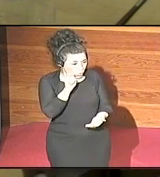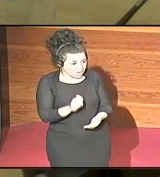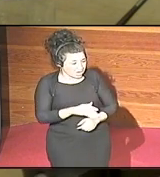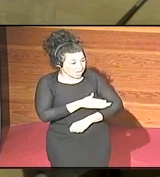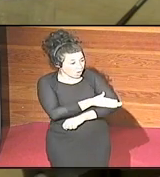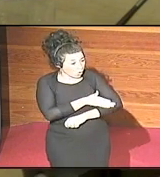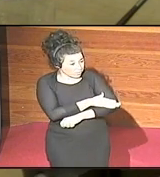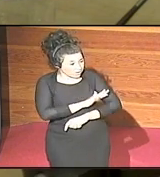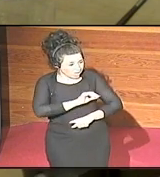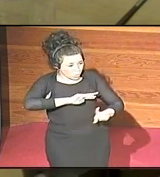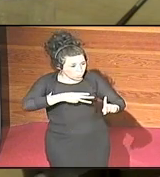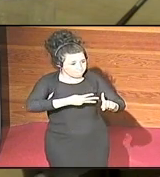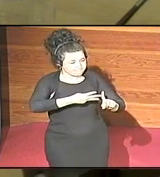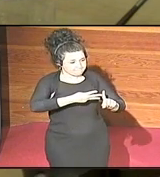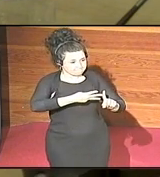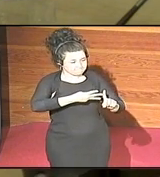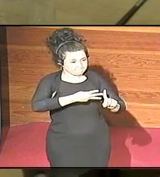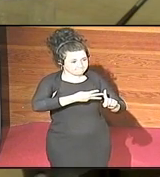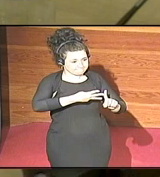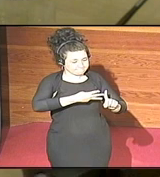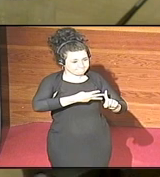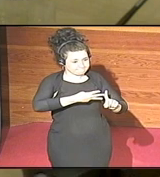una web,